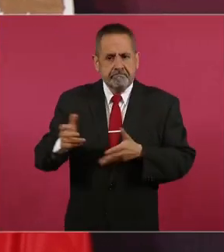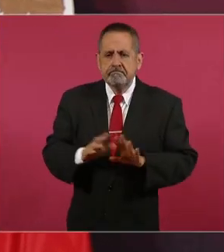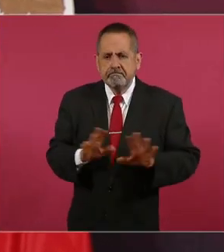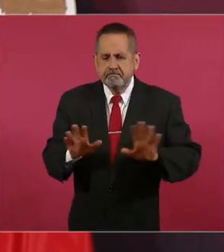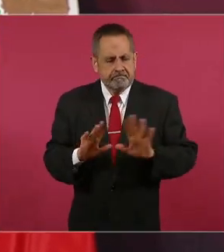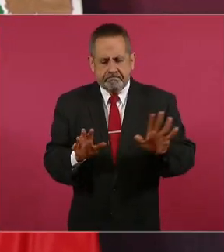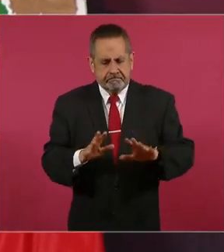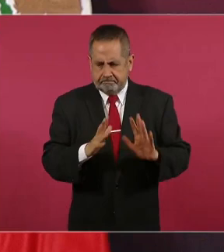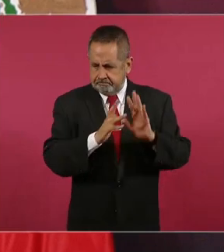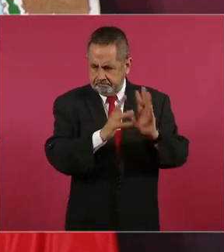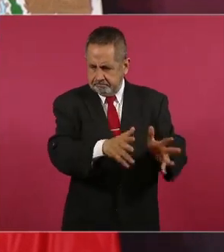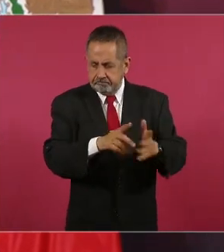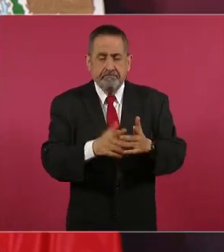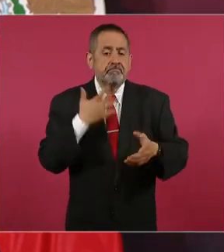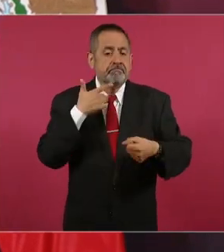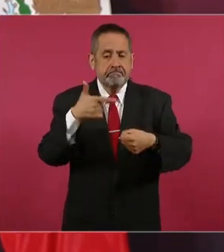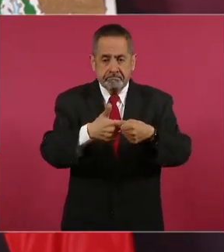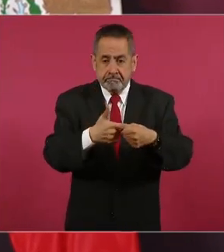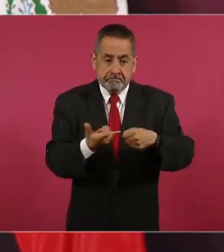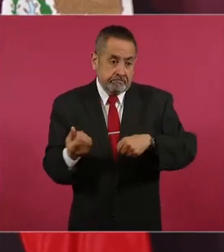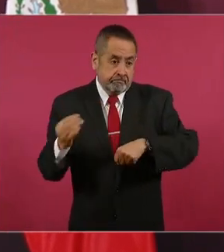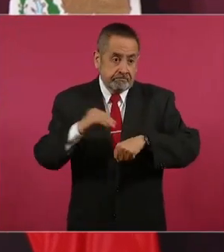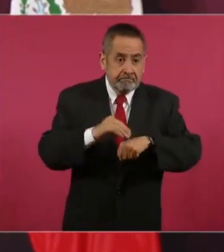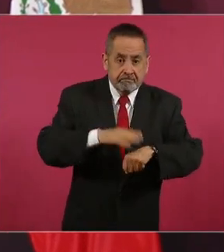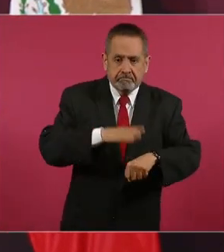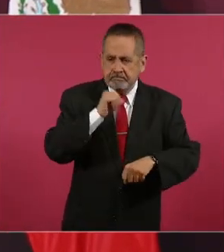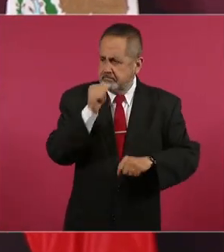gasolinazos, sin endeudamiento al país,